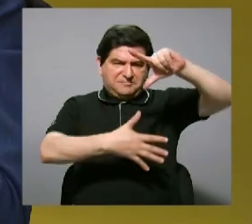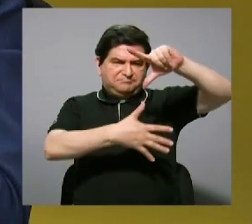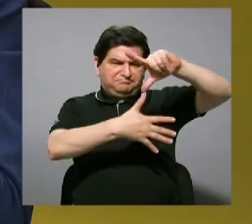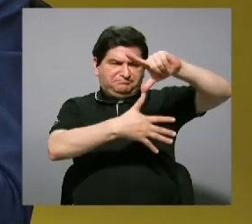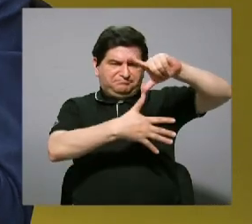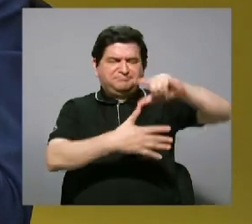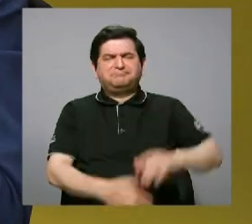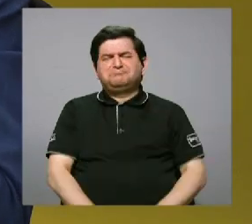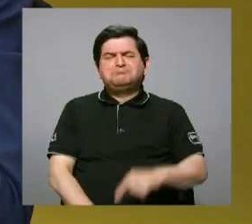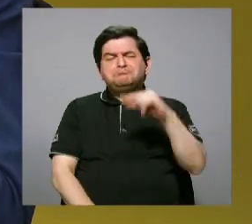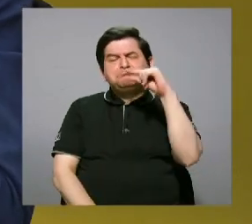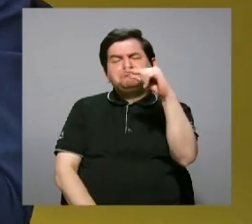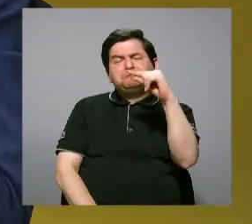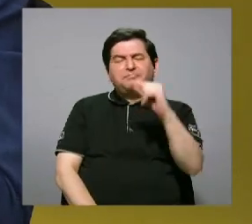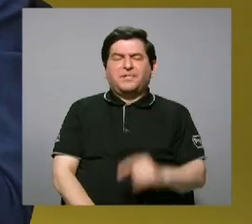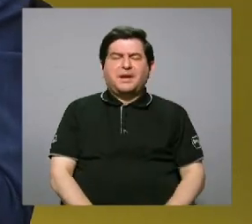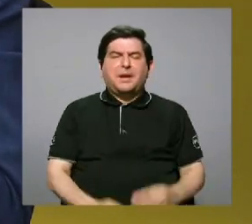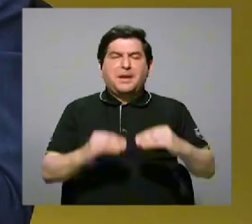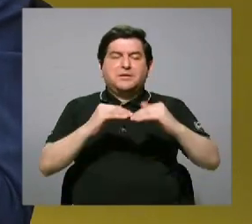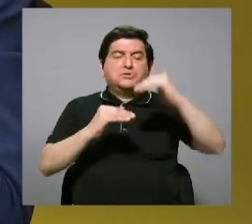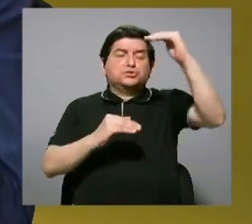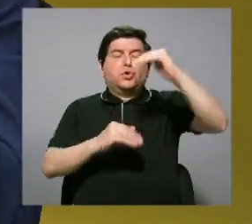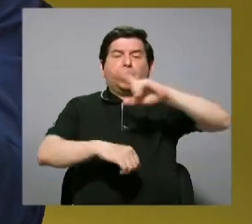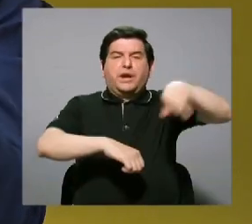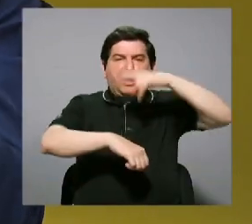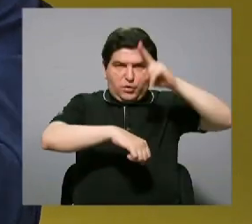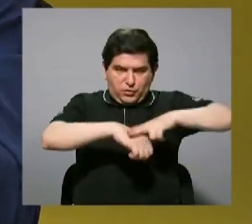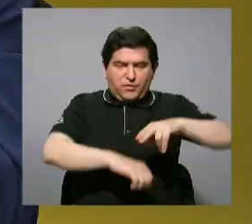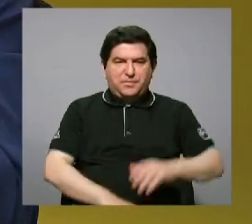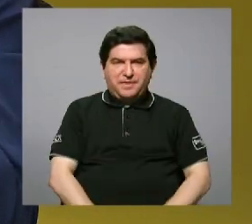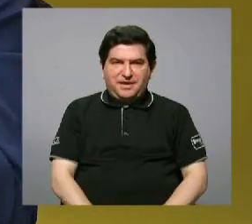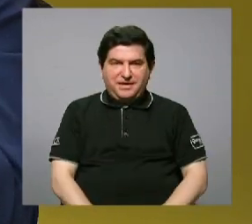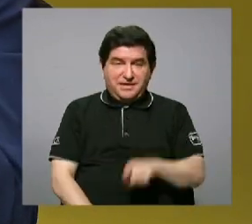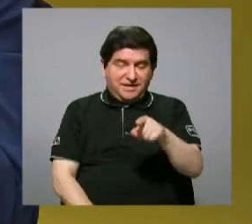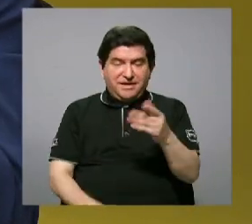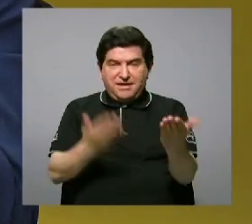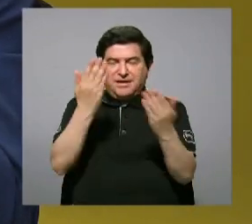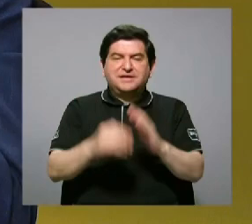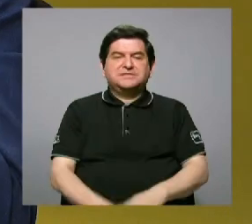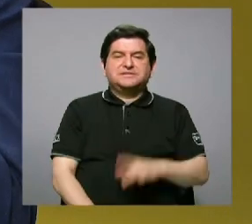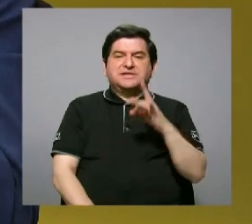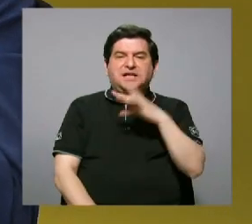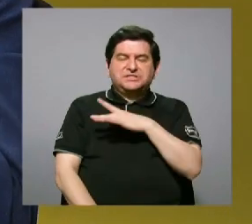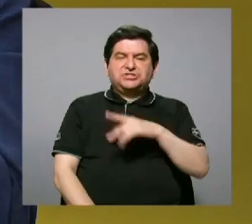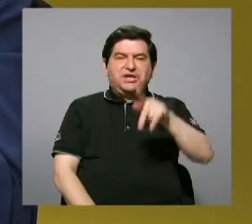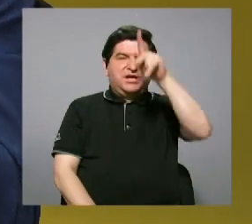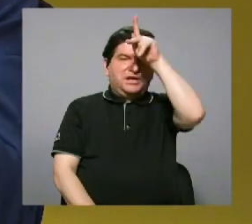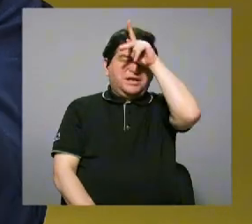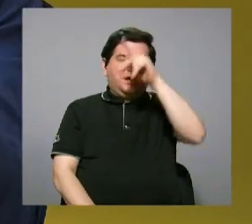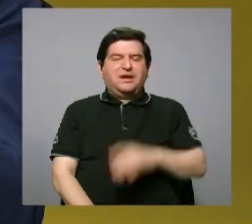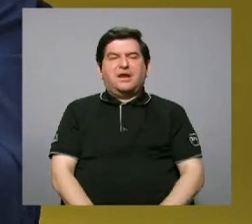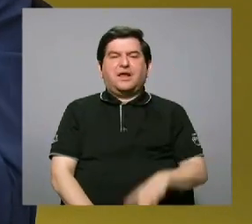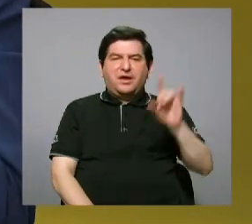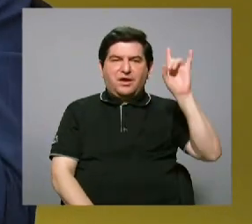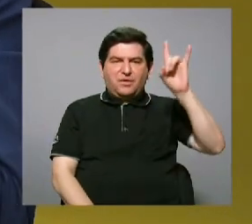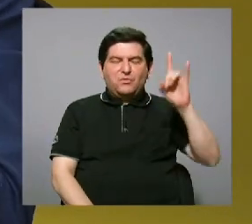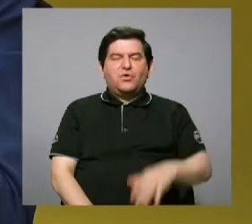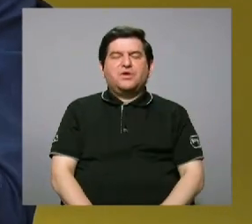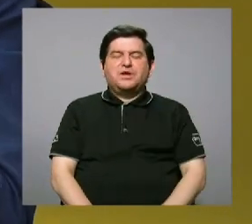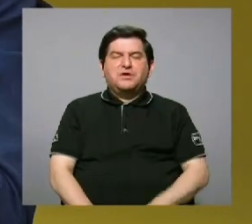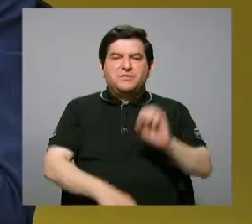estamos levemente por encima del promedio. Entonces, ahí en esa comparación está Chile, Perú, Bolivia, Ecuador,